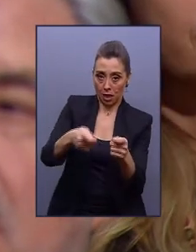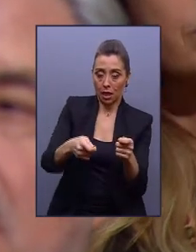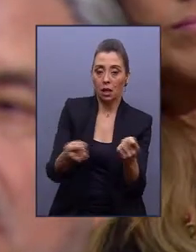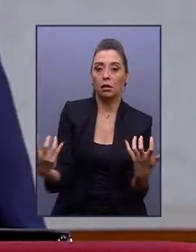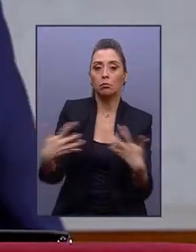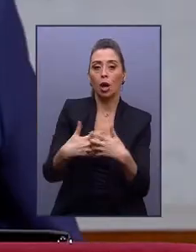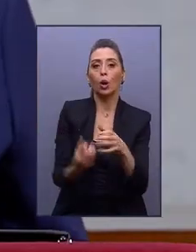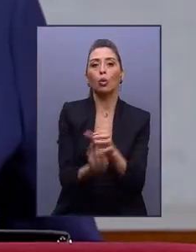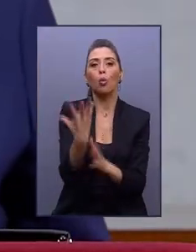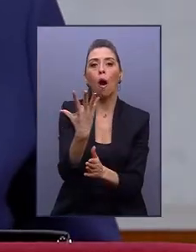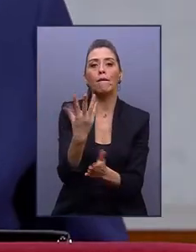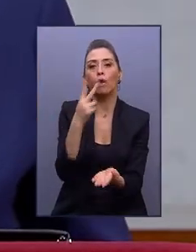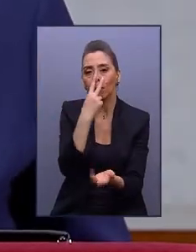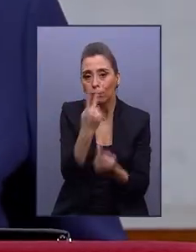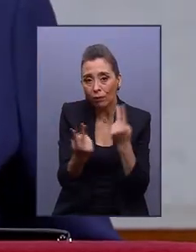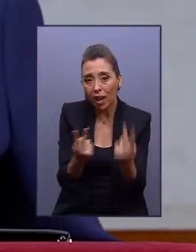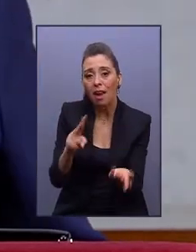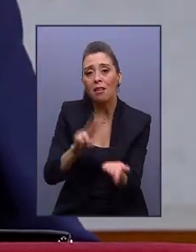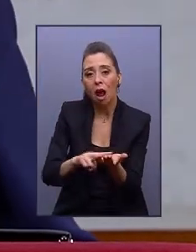nueva realidad migratoria.